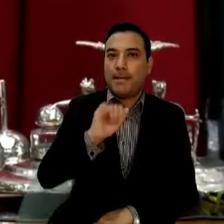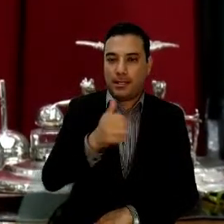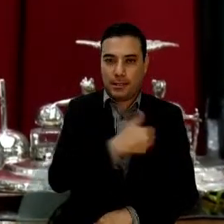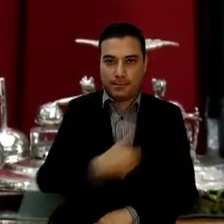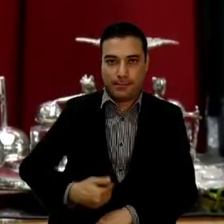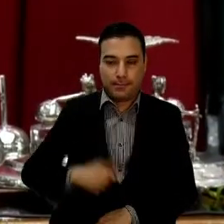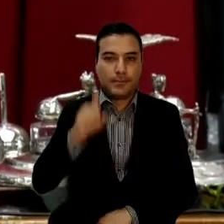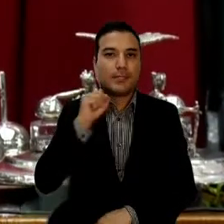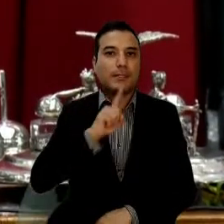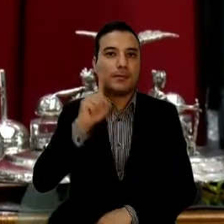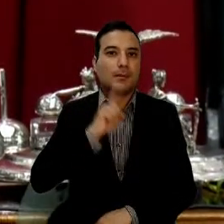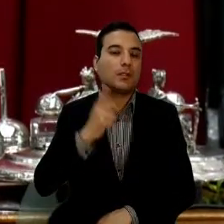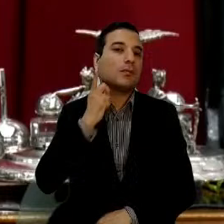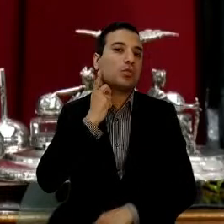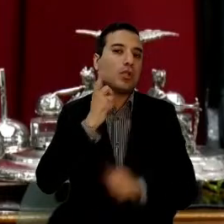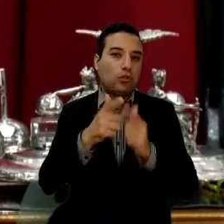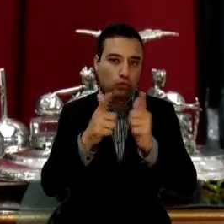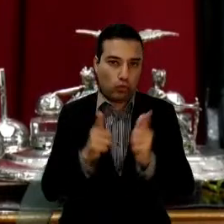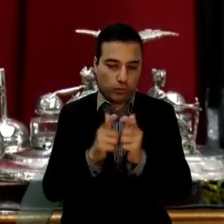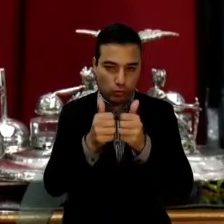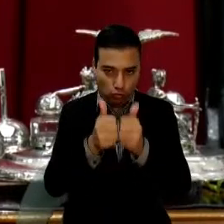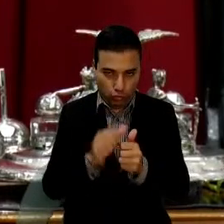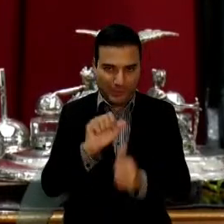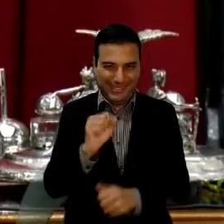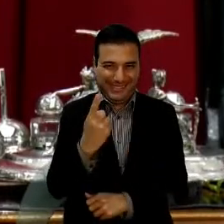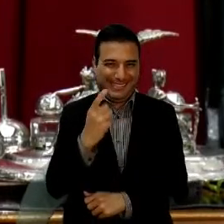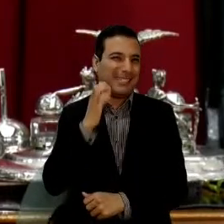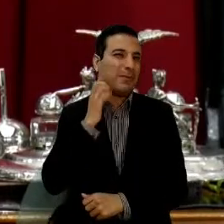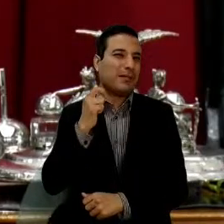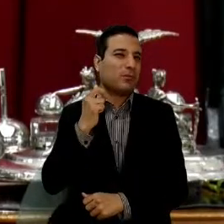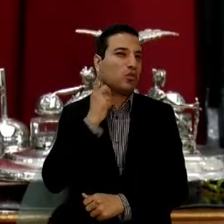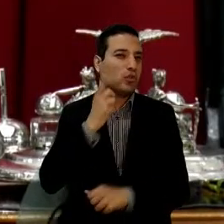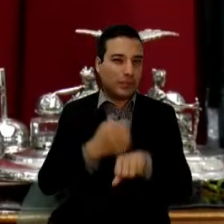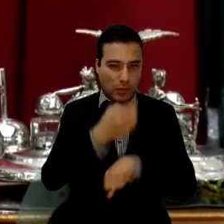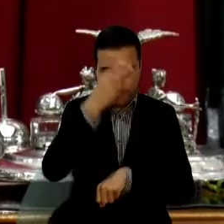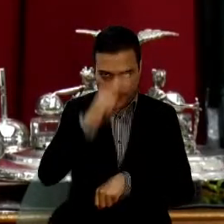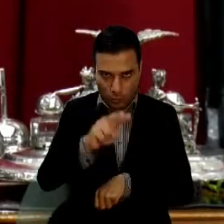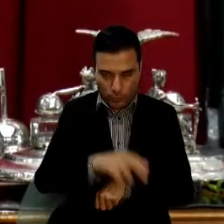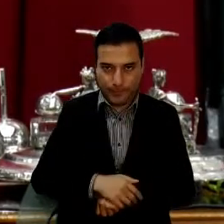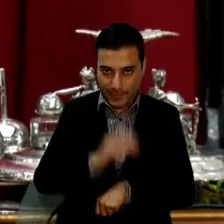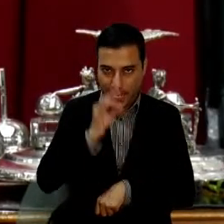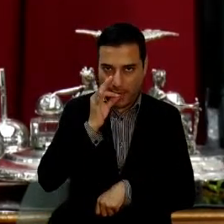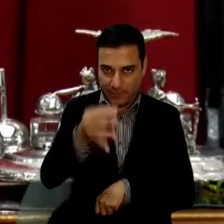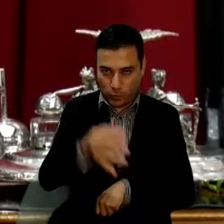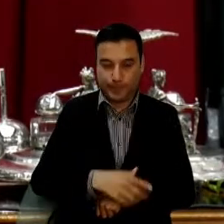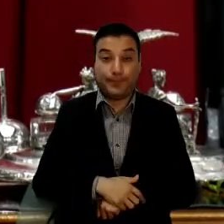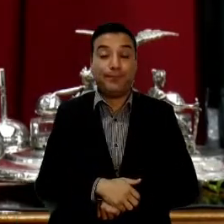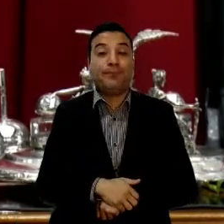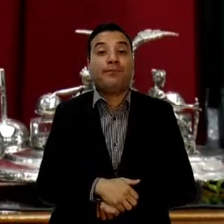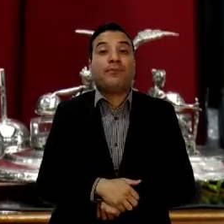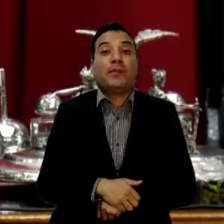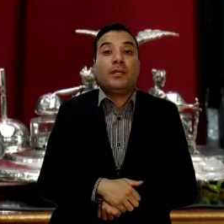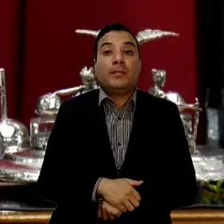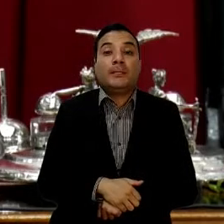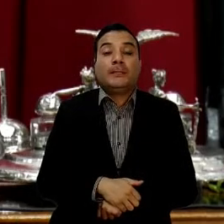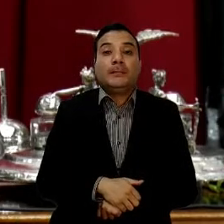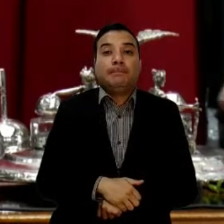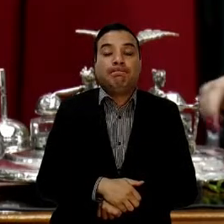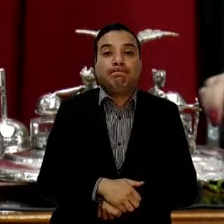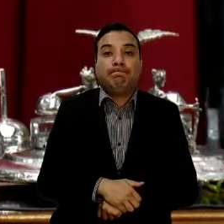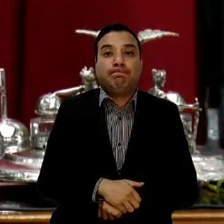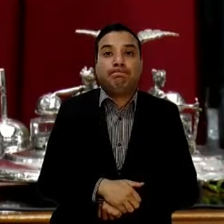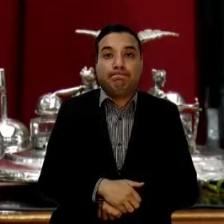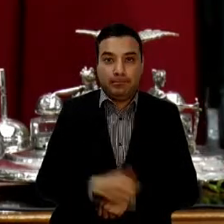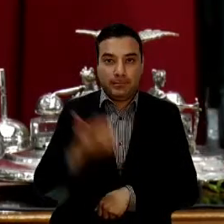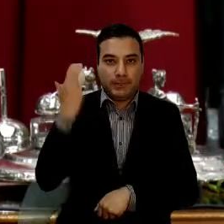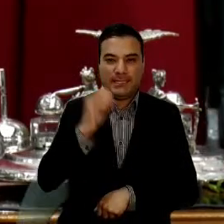la Diputación Permanente de la 61ª Legislatura del Estado de México, presente. En alcance a mi similar número SGG